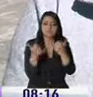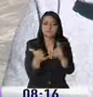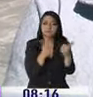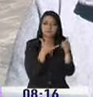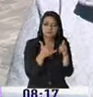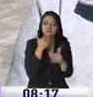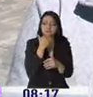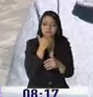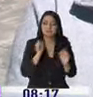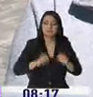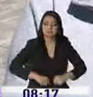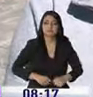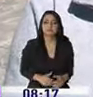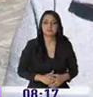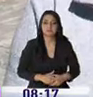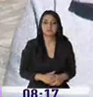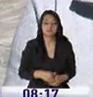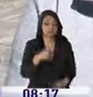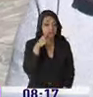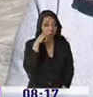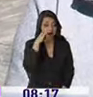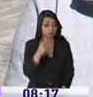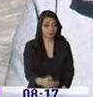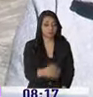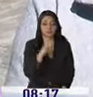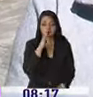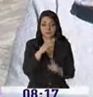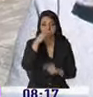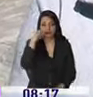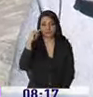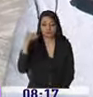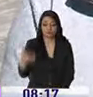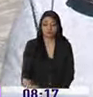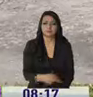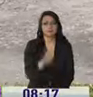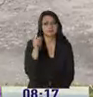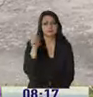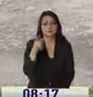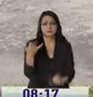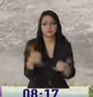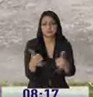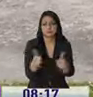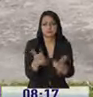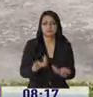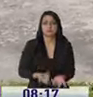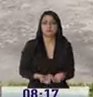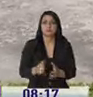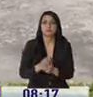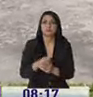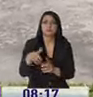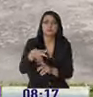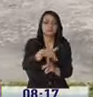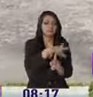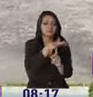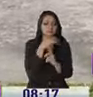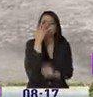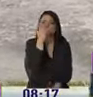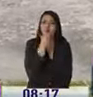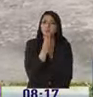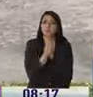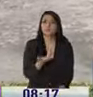esos, claro. Para los pequeñitos, porque ellos necesitan pues hacer un parque infantil, un parque